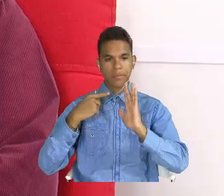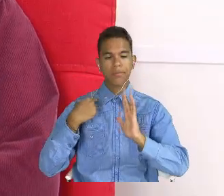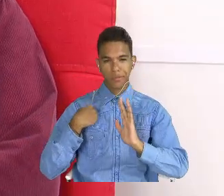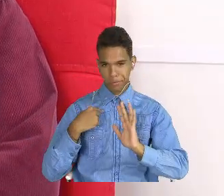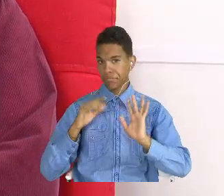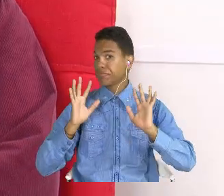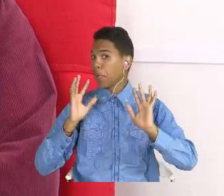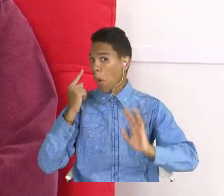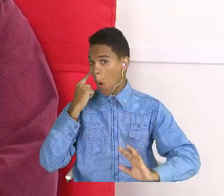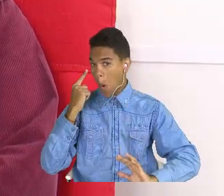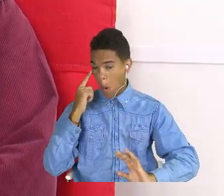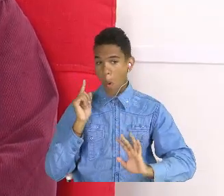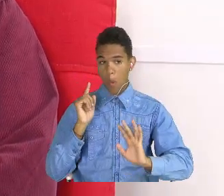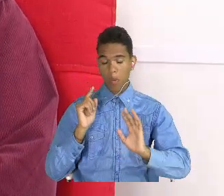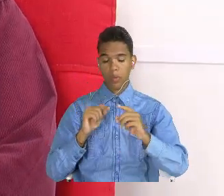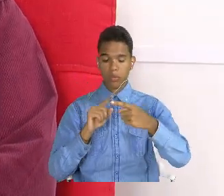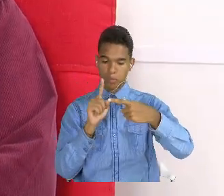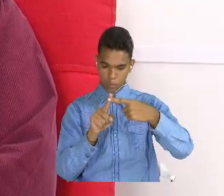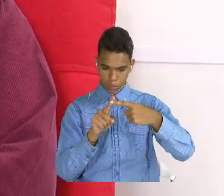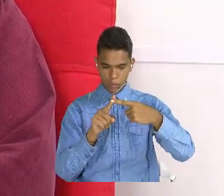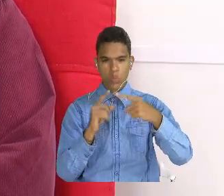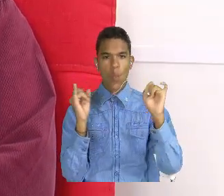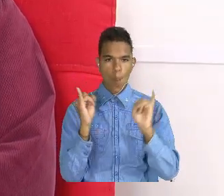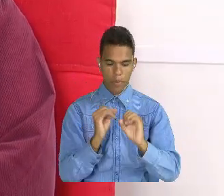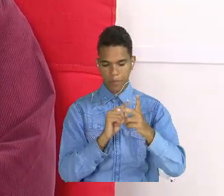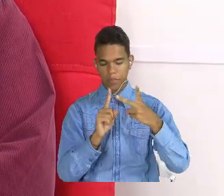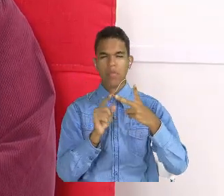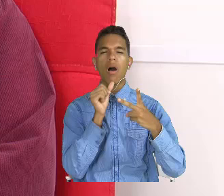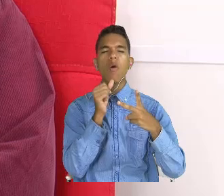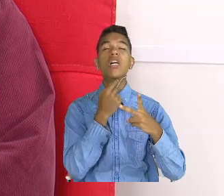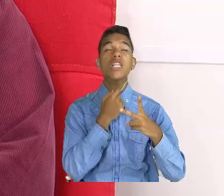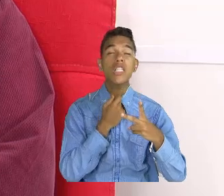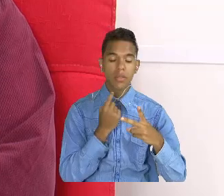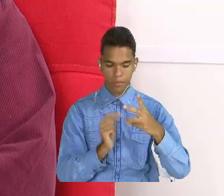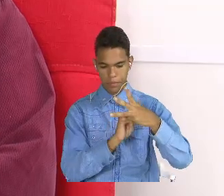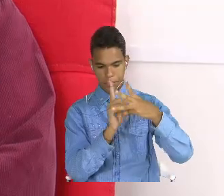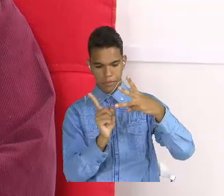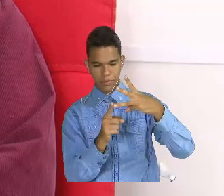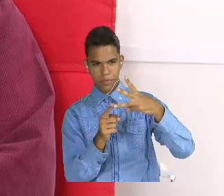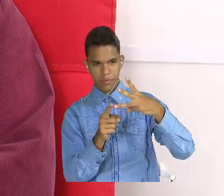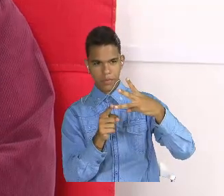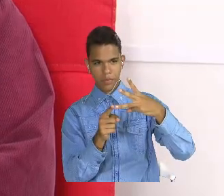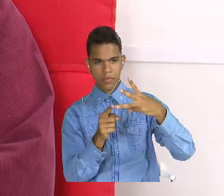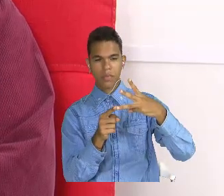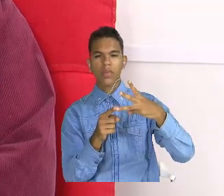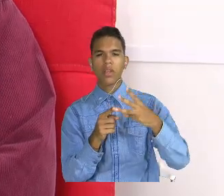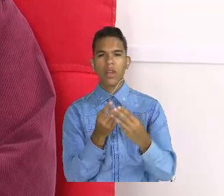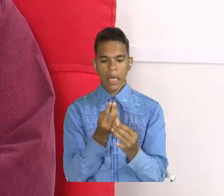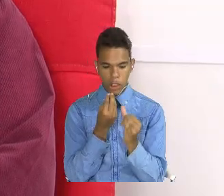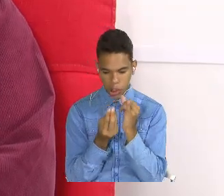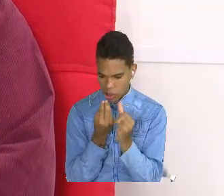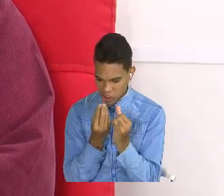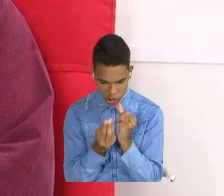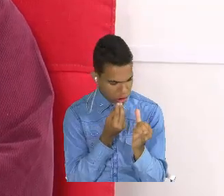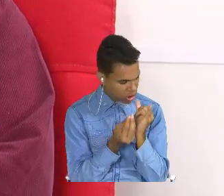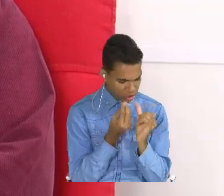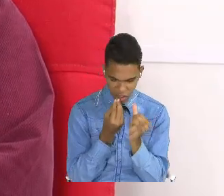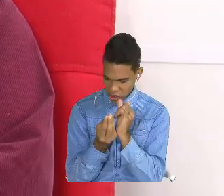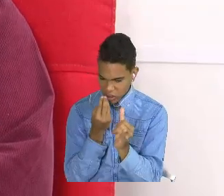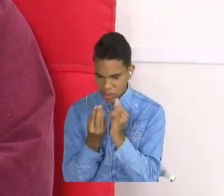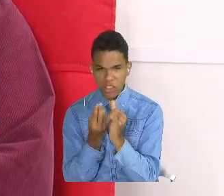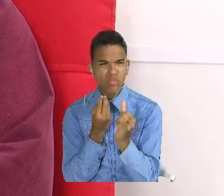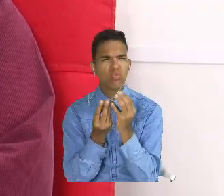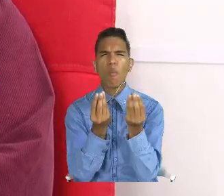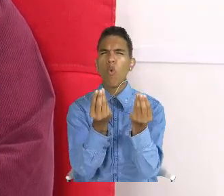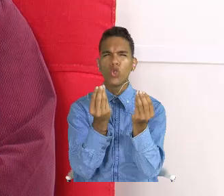peso, polidipsia. Tenemos la polifagia, la persona consume alta cantidad de alimentos porque como está requiriendo